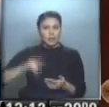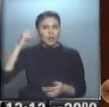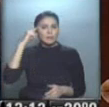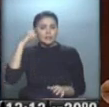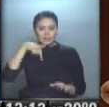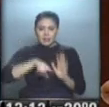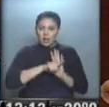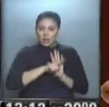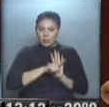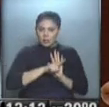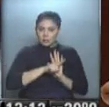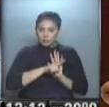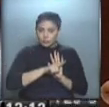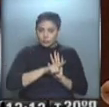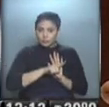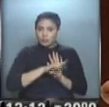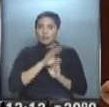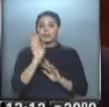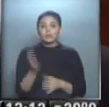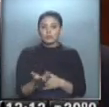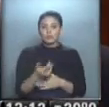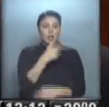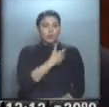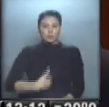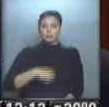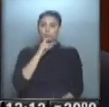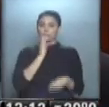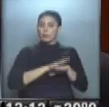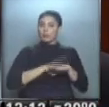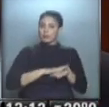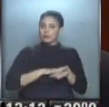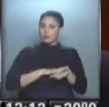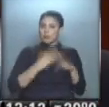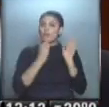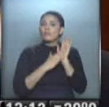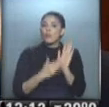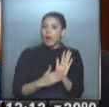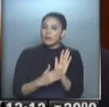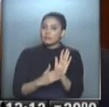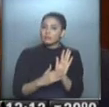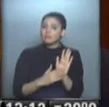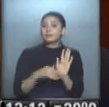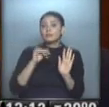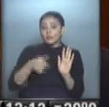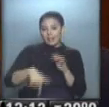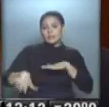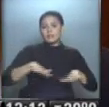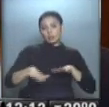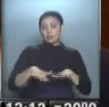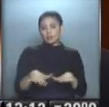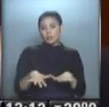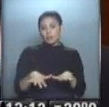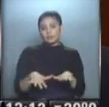de esta ley, dejando a cargo del Estado la probanza de que efectivamente la situación es